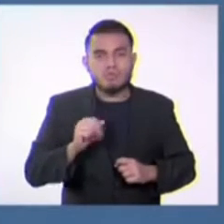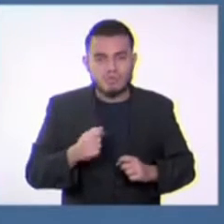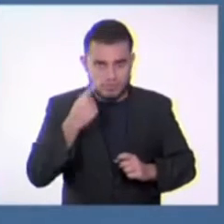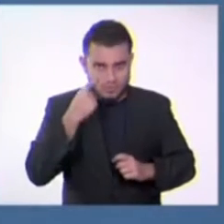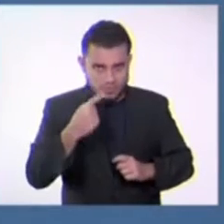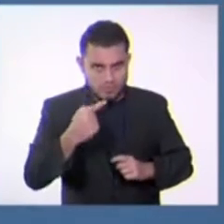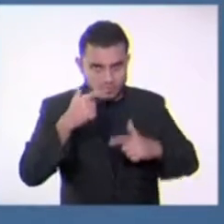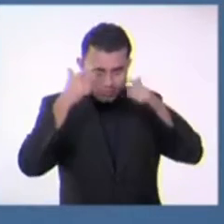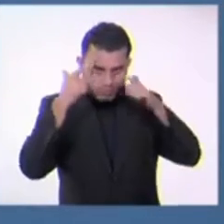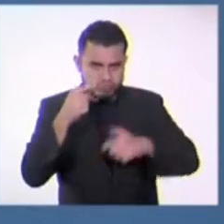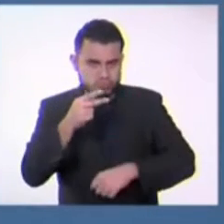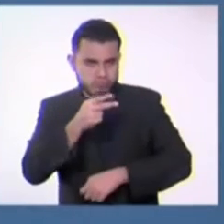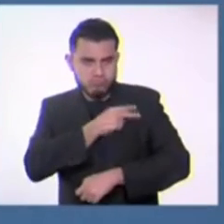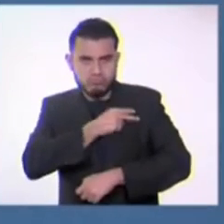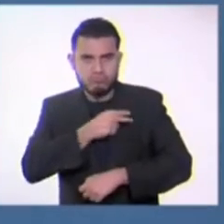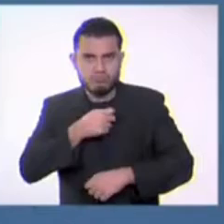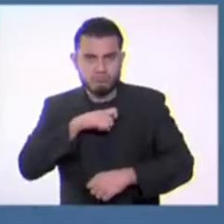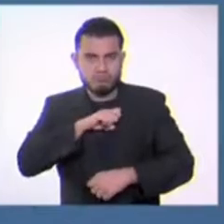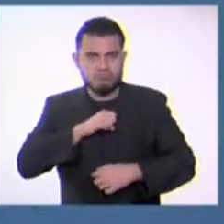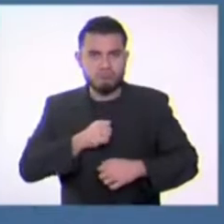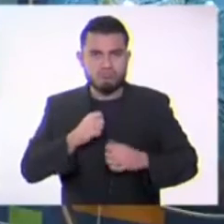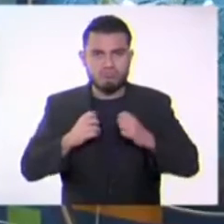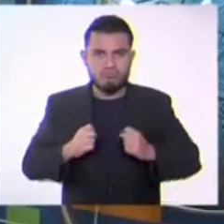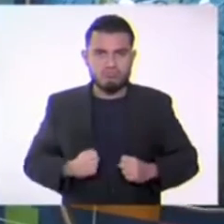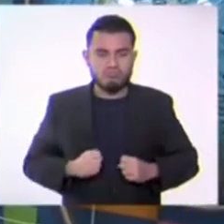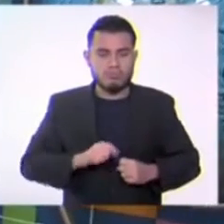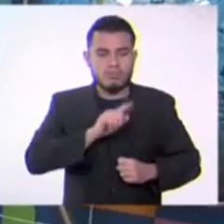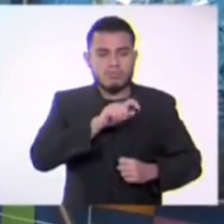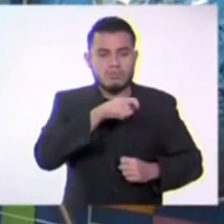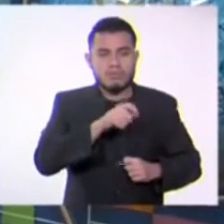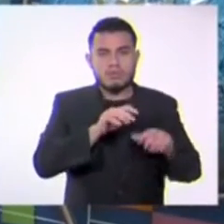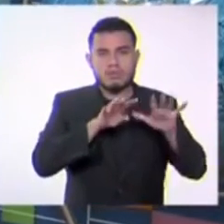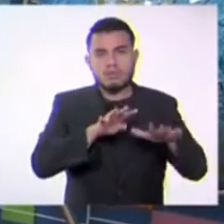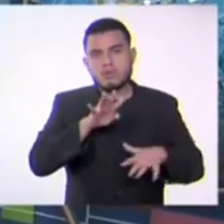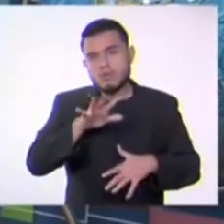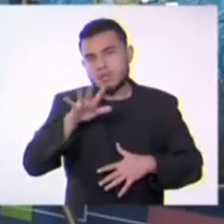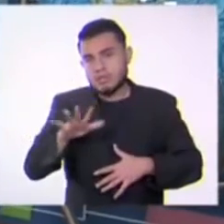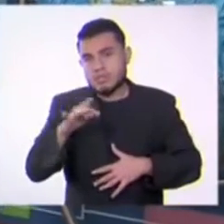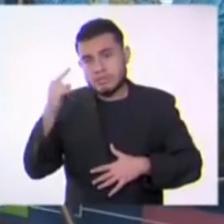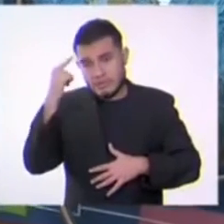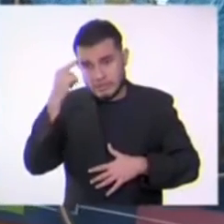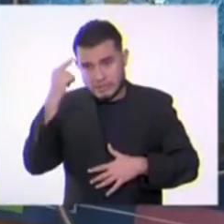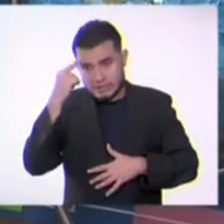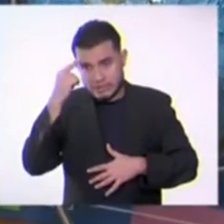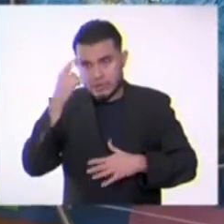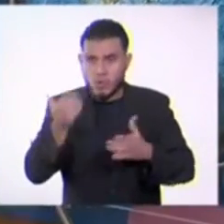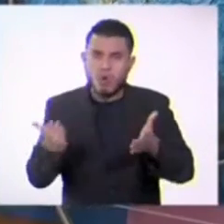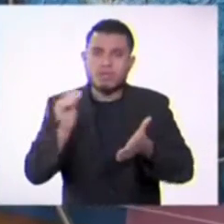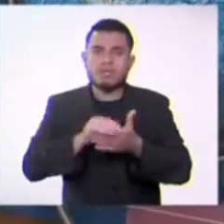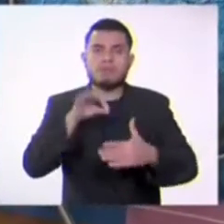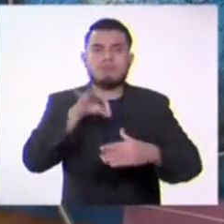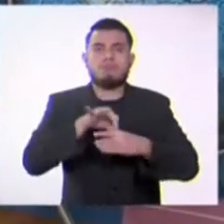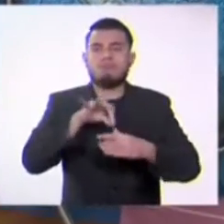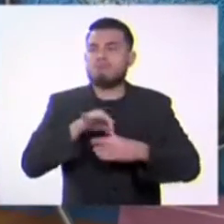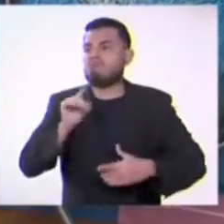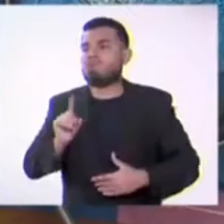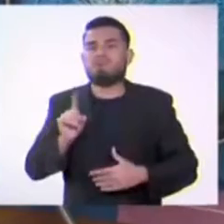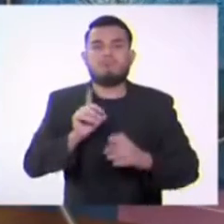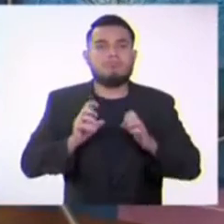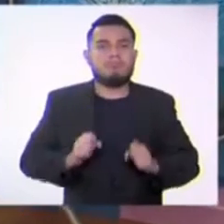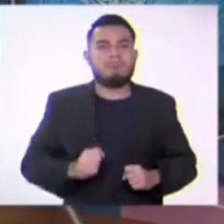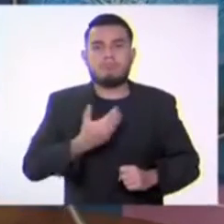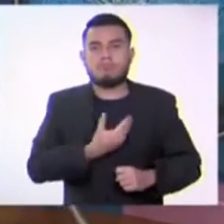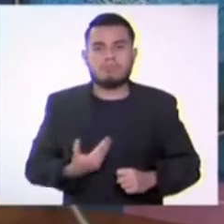tenemos, que había estado en el poder desde 1945 y pensaba reelegirse. Pensaba